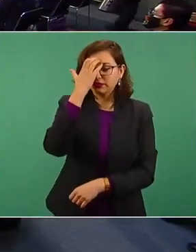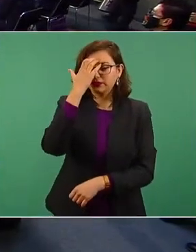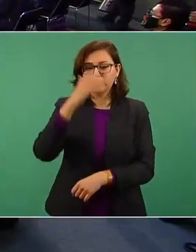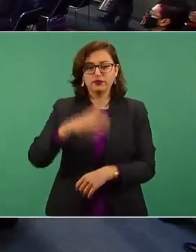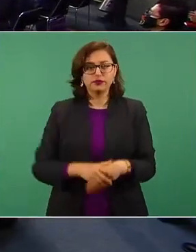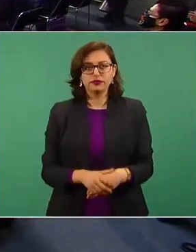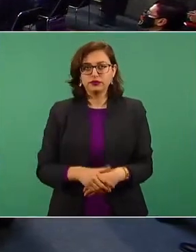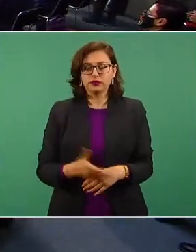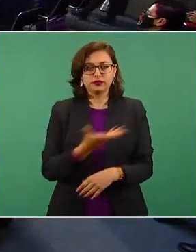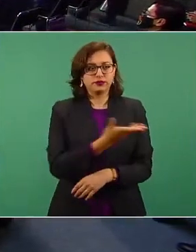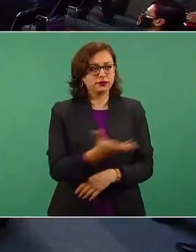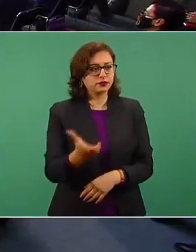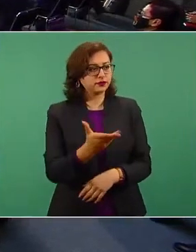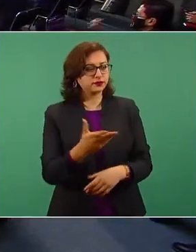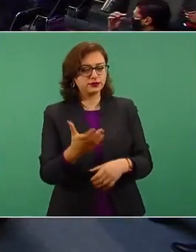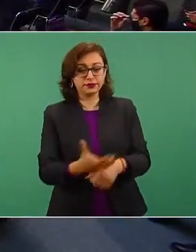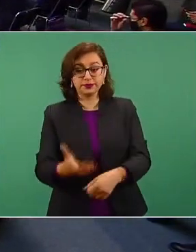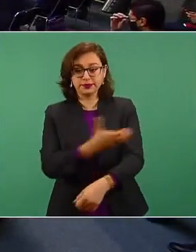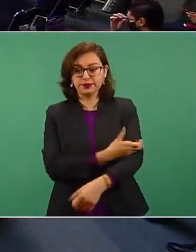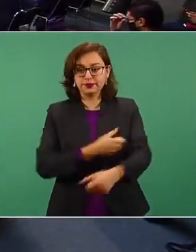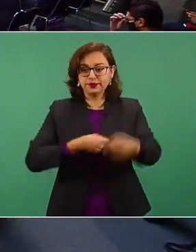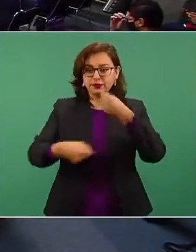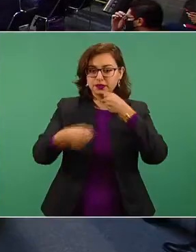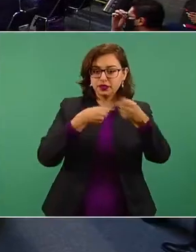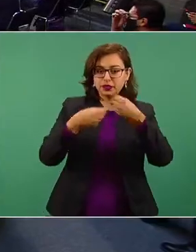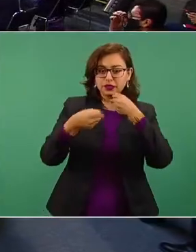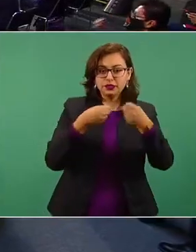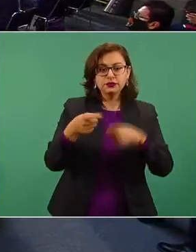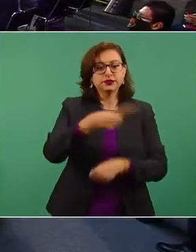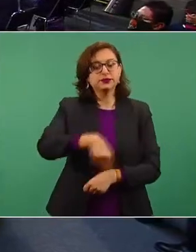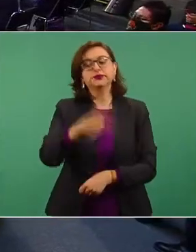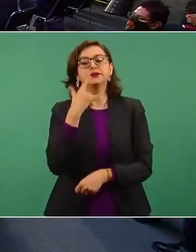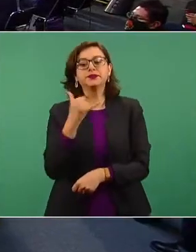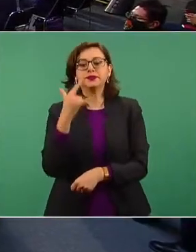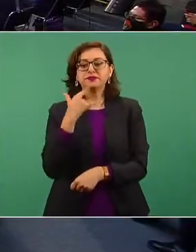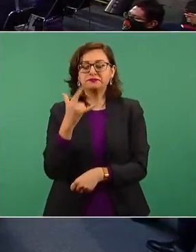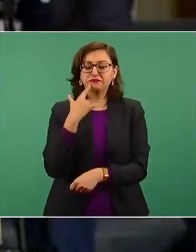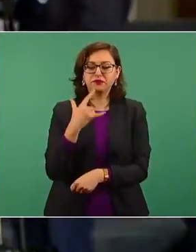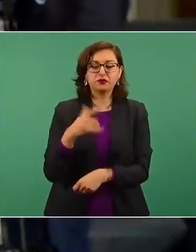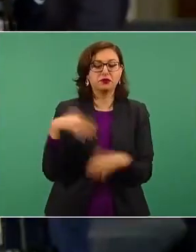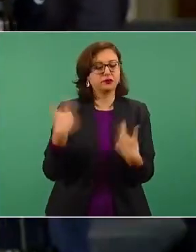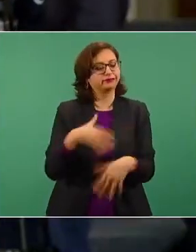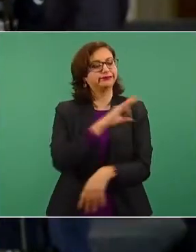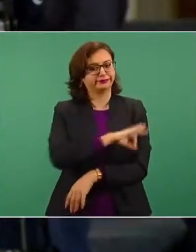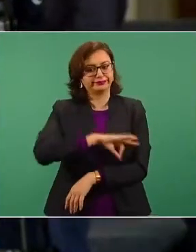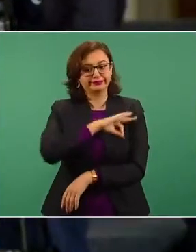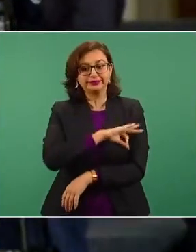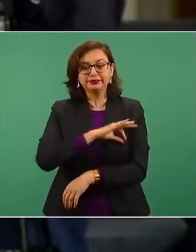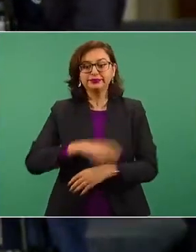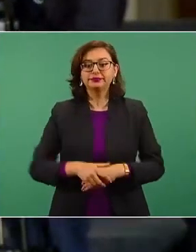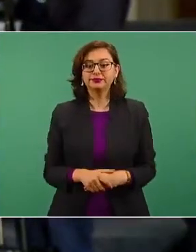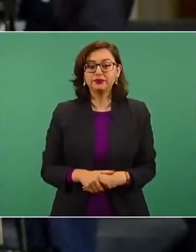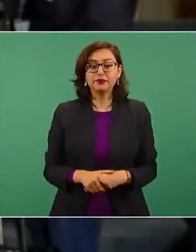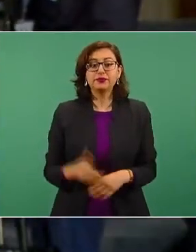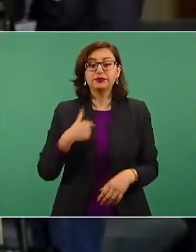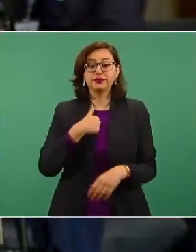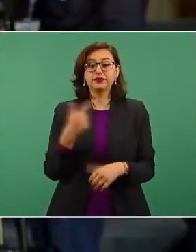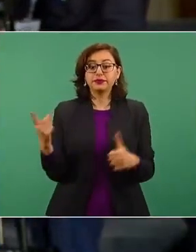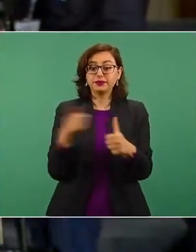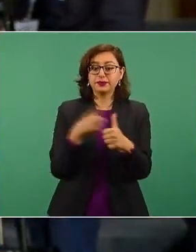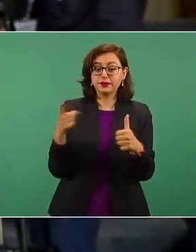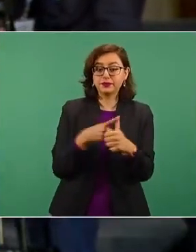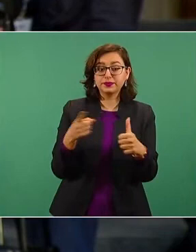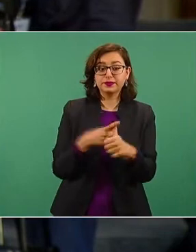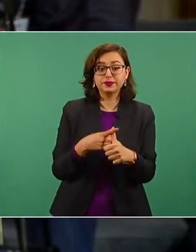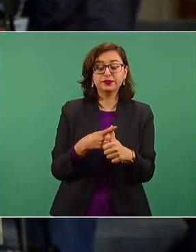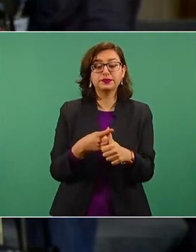compañeras periodistas por su tesón y por su resistencia. Presidente, mi primera intervención tiene que ver con la